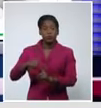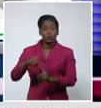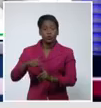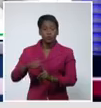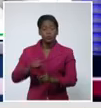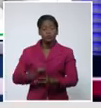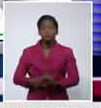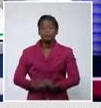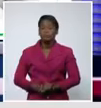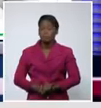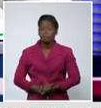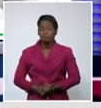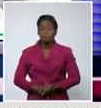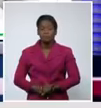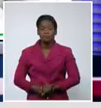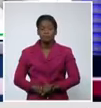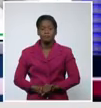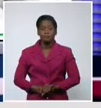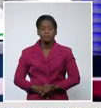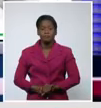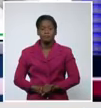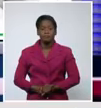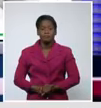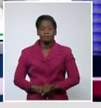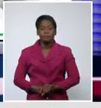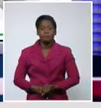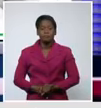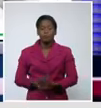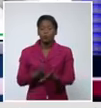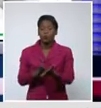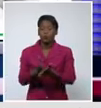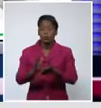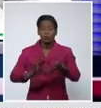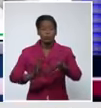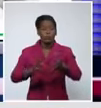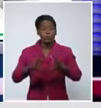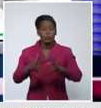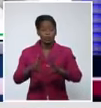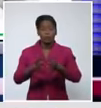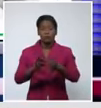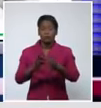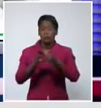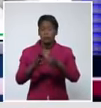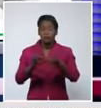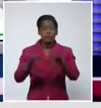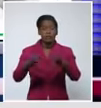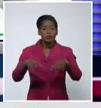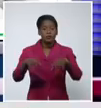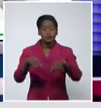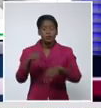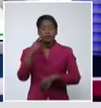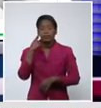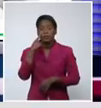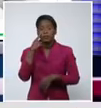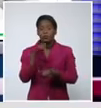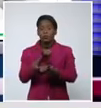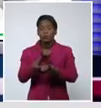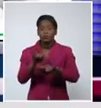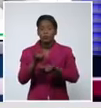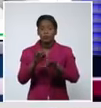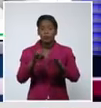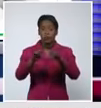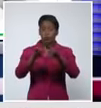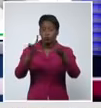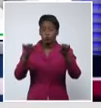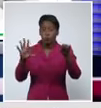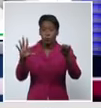de COVID-19 en nuestro país. Sigue siendo muy alto el nivel de dispersión de esta enfermedad en toda